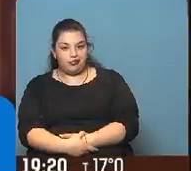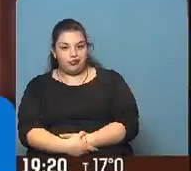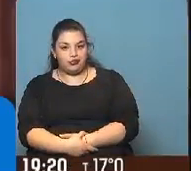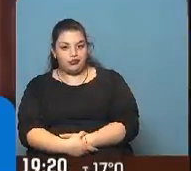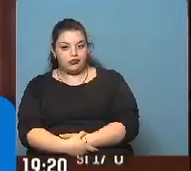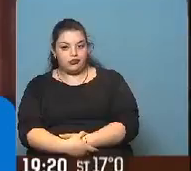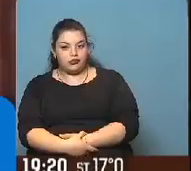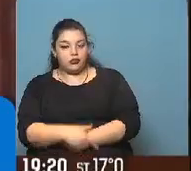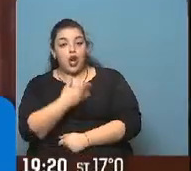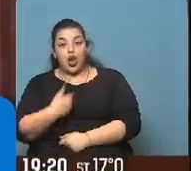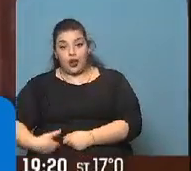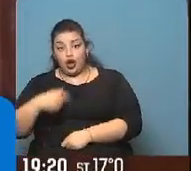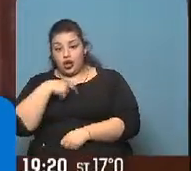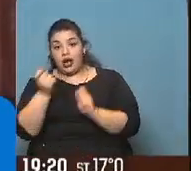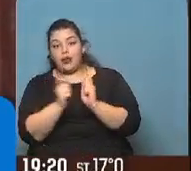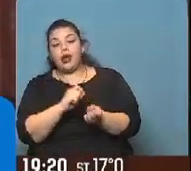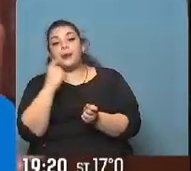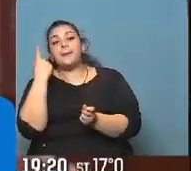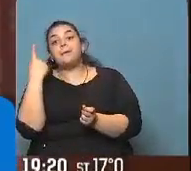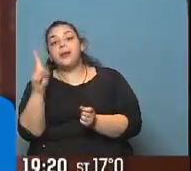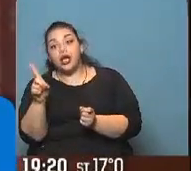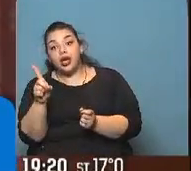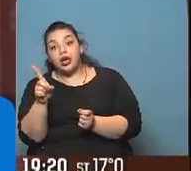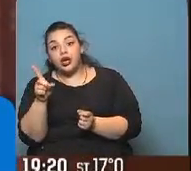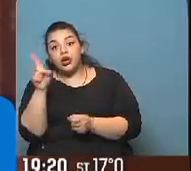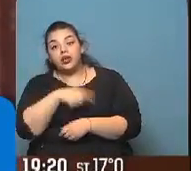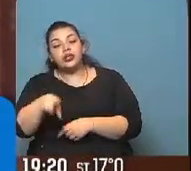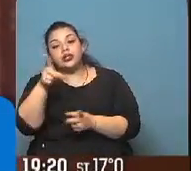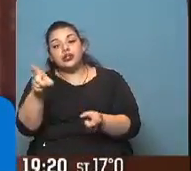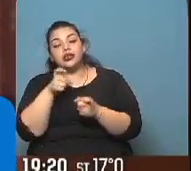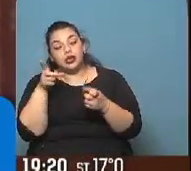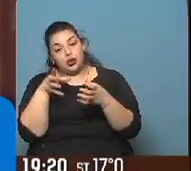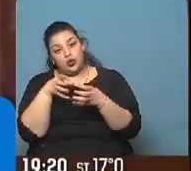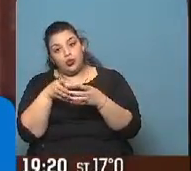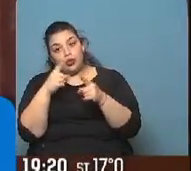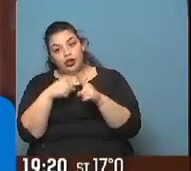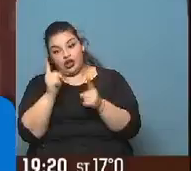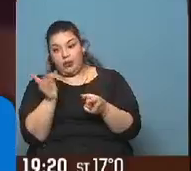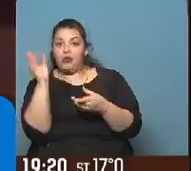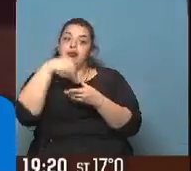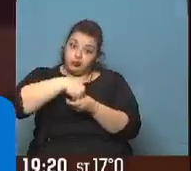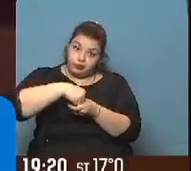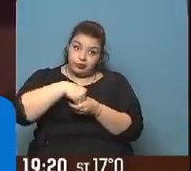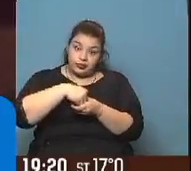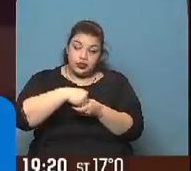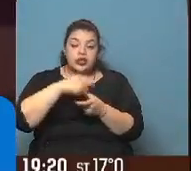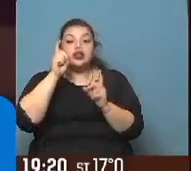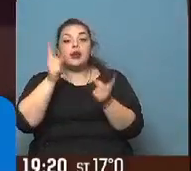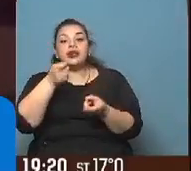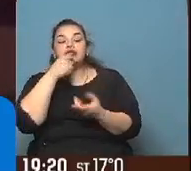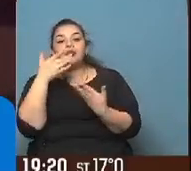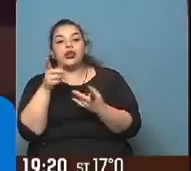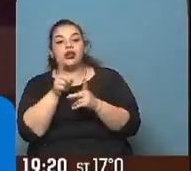la voluntad de hacer el ajuste hay que ver si va a tener el respaldo de la posición política de lo que mira el mercado y después si lo va a poder implementar